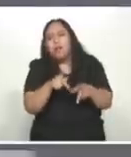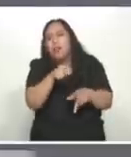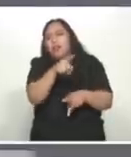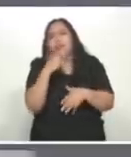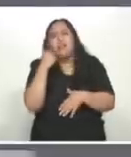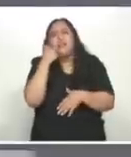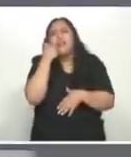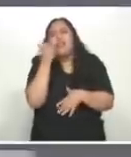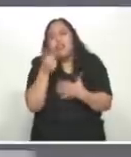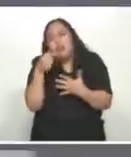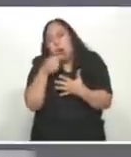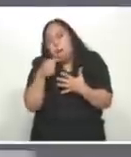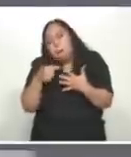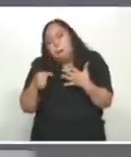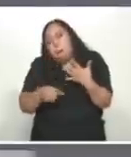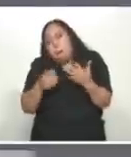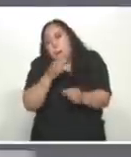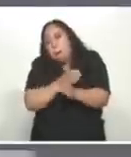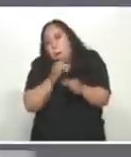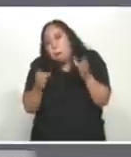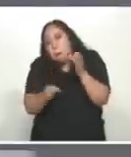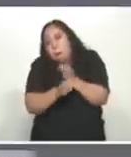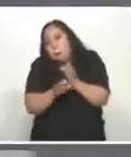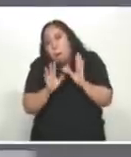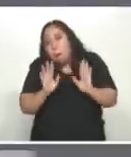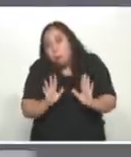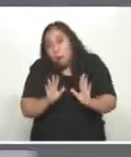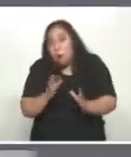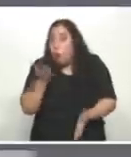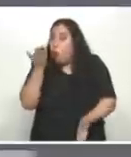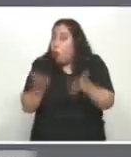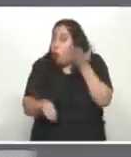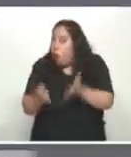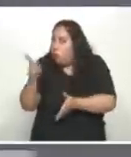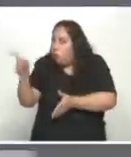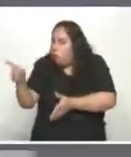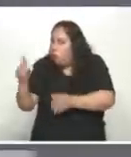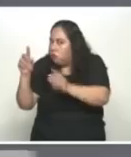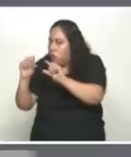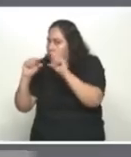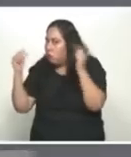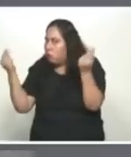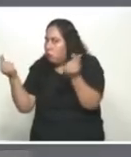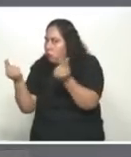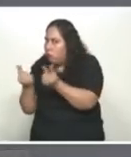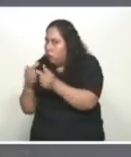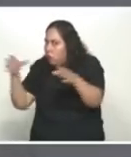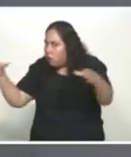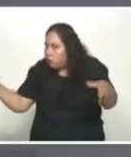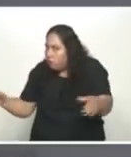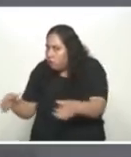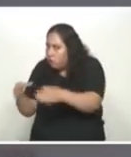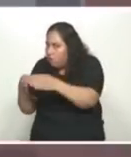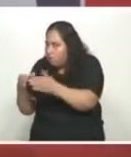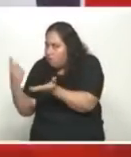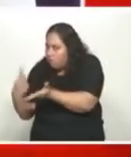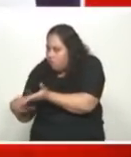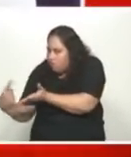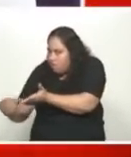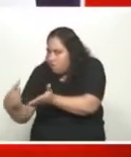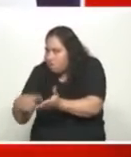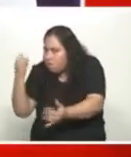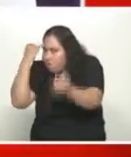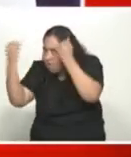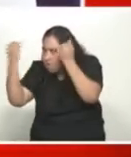abuso, puede ser un boicot, puede ser una conspiración. Pero entonces Xiomara llama al diálogo